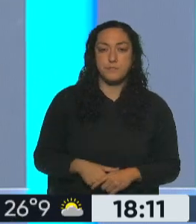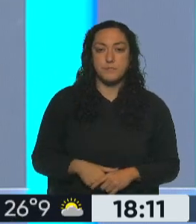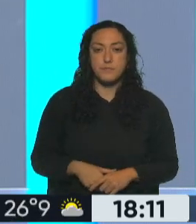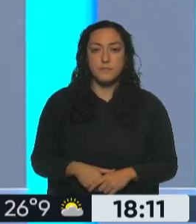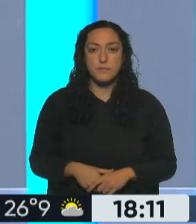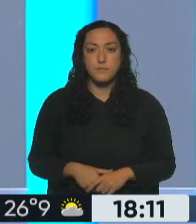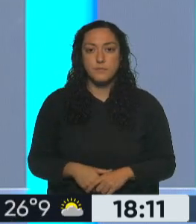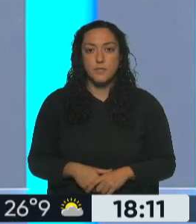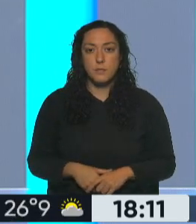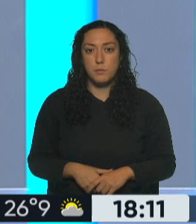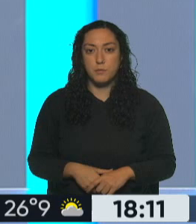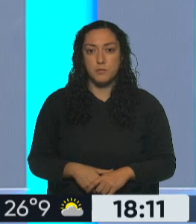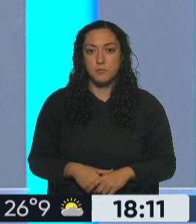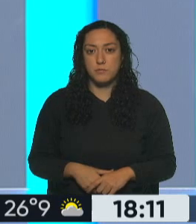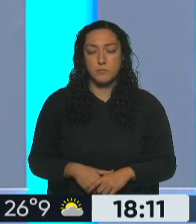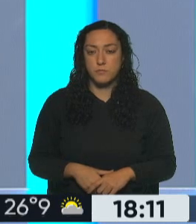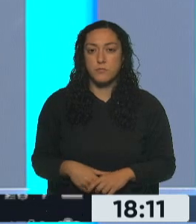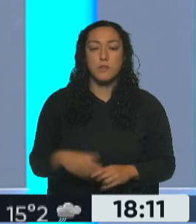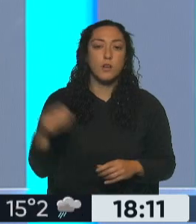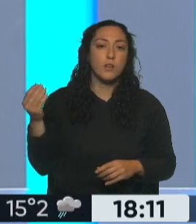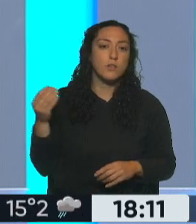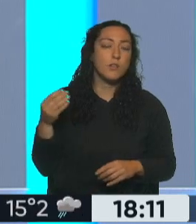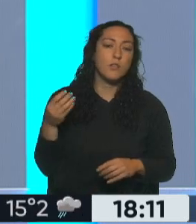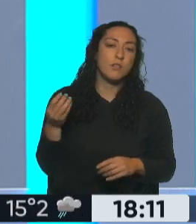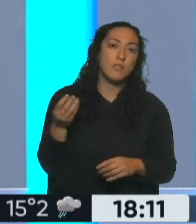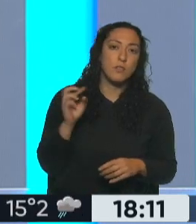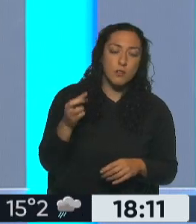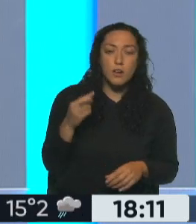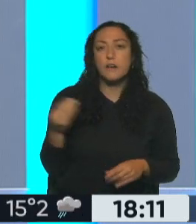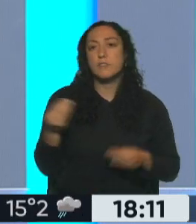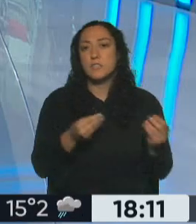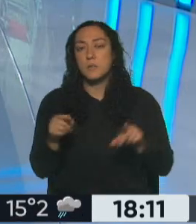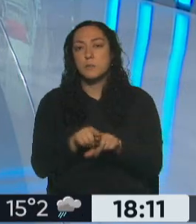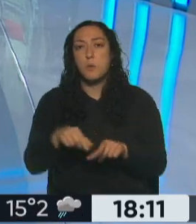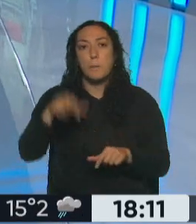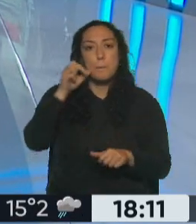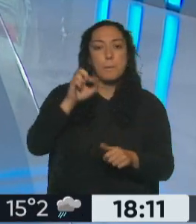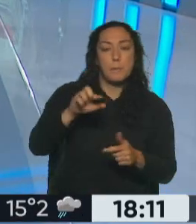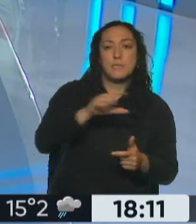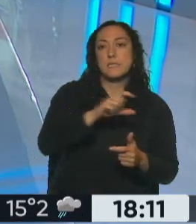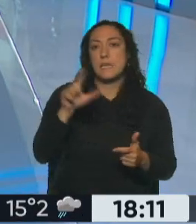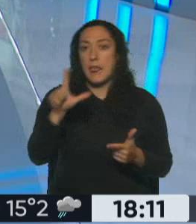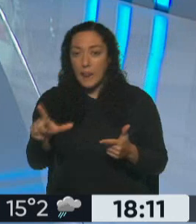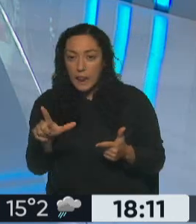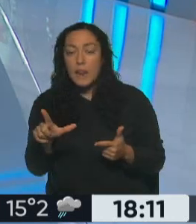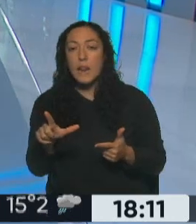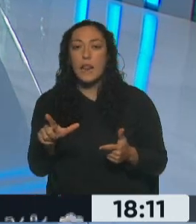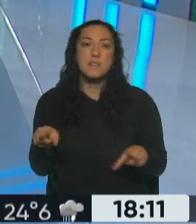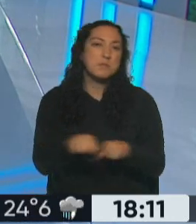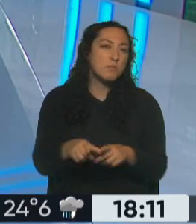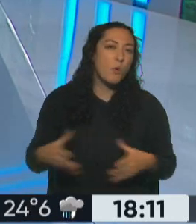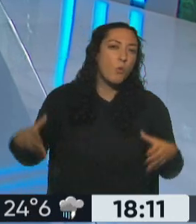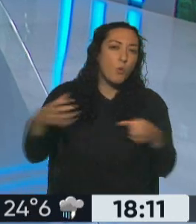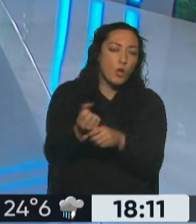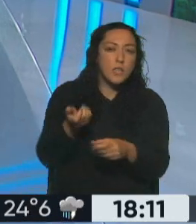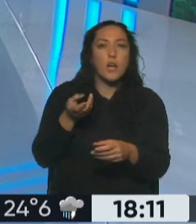así, Horacio, los dólares financieros, tanto el dólar MEP como el contado con liqui, son los dólares que se hacen a través de la bolsa, con